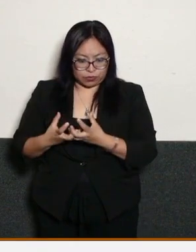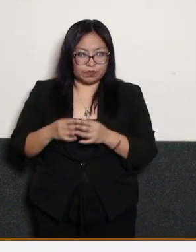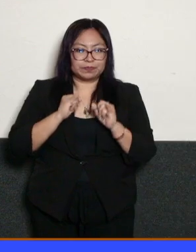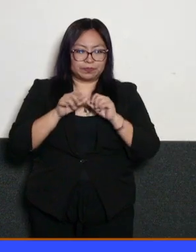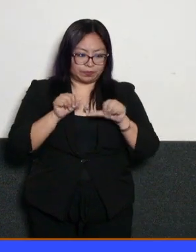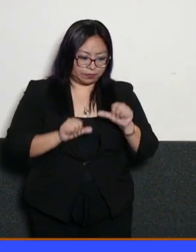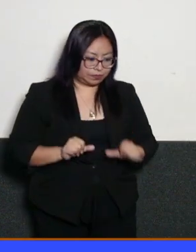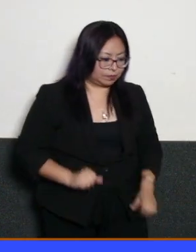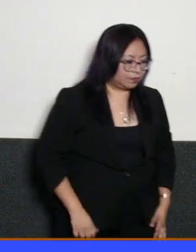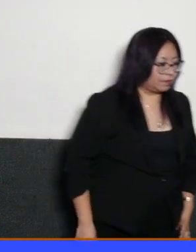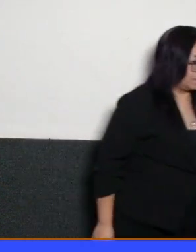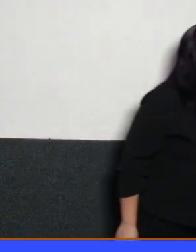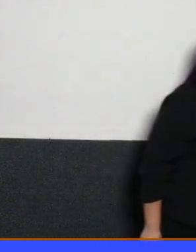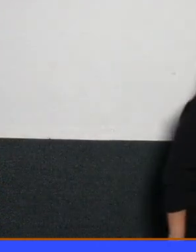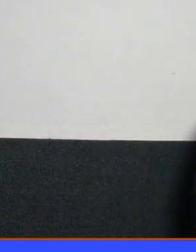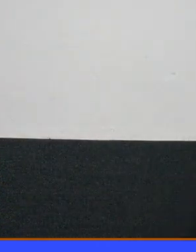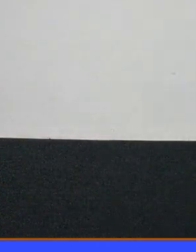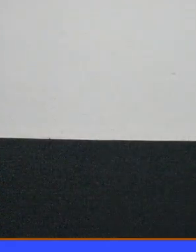Ahora,